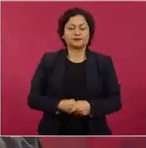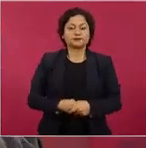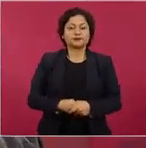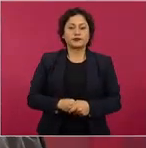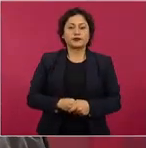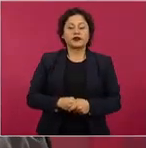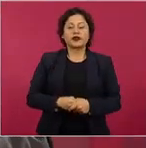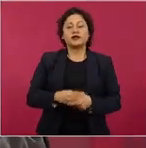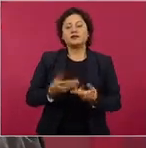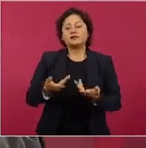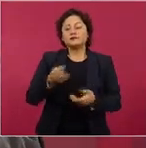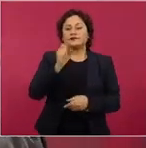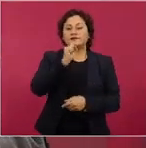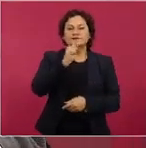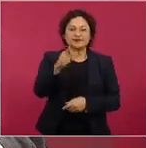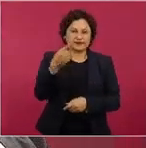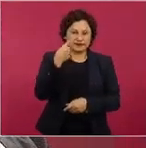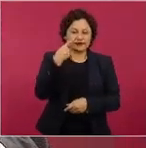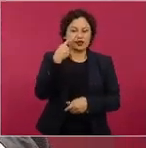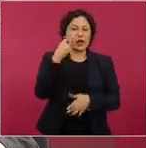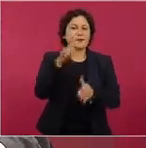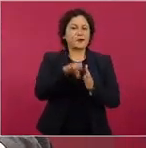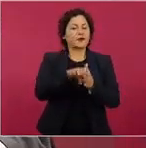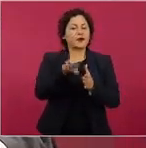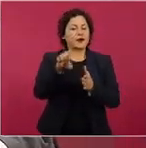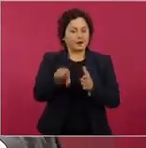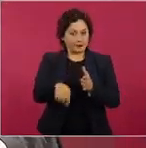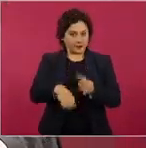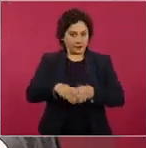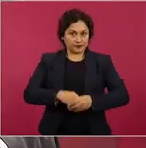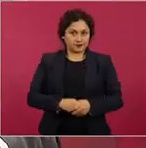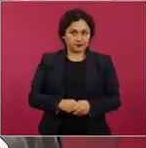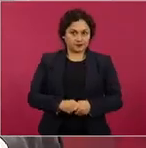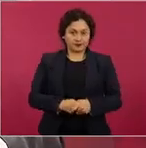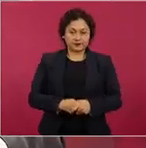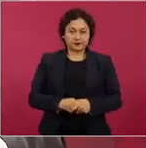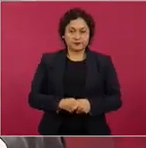también de repente agarran una